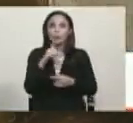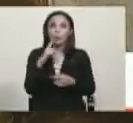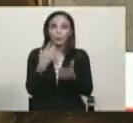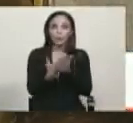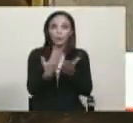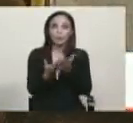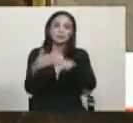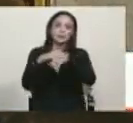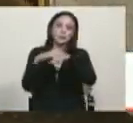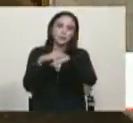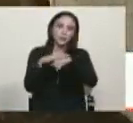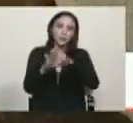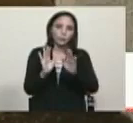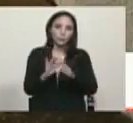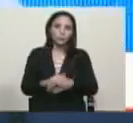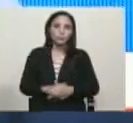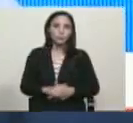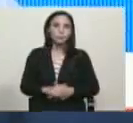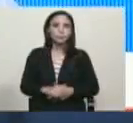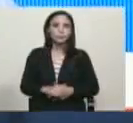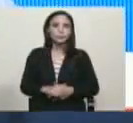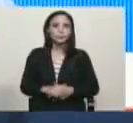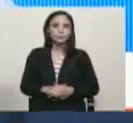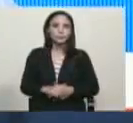Perdona, disculpa.